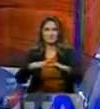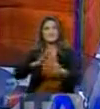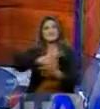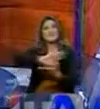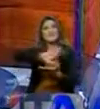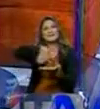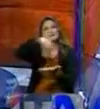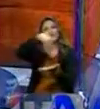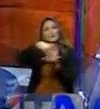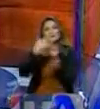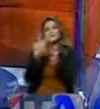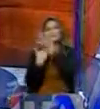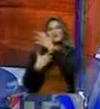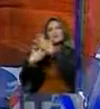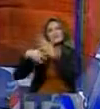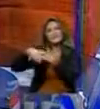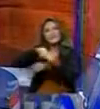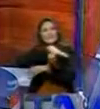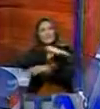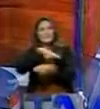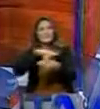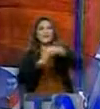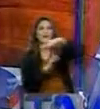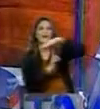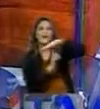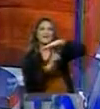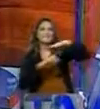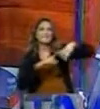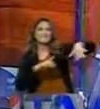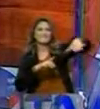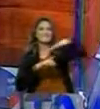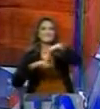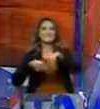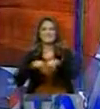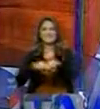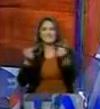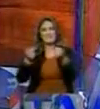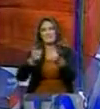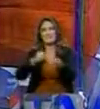barrios del norte y del sur aún reflejan la violencia con la que actuaron los manifestantes.